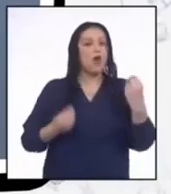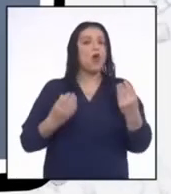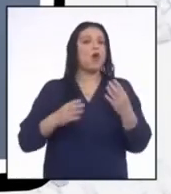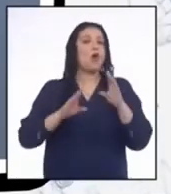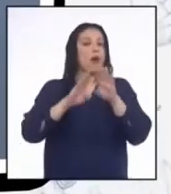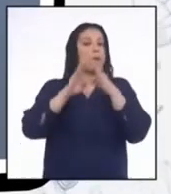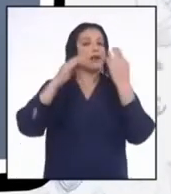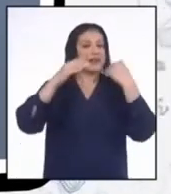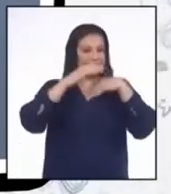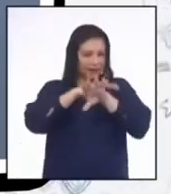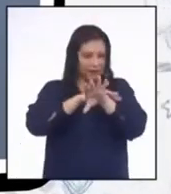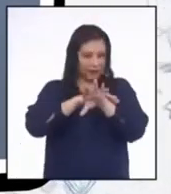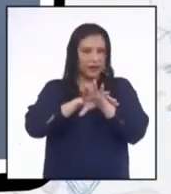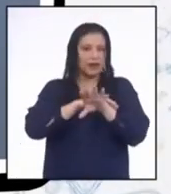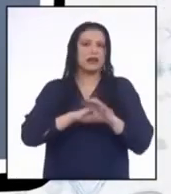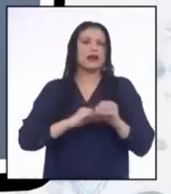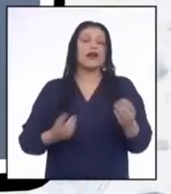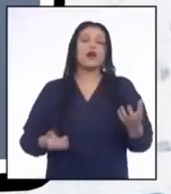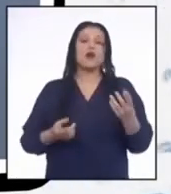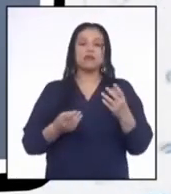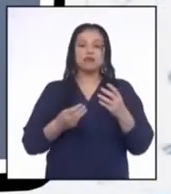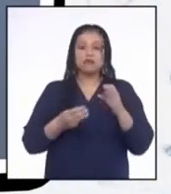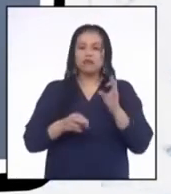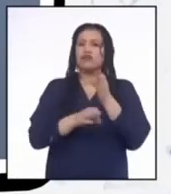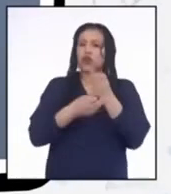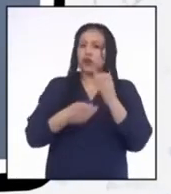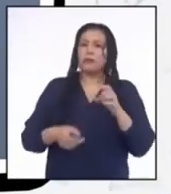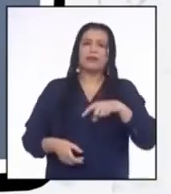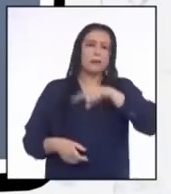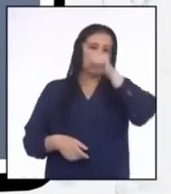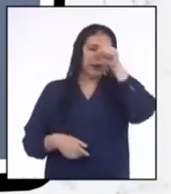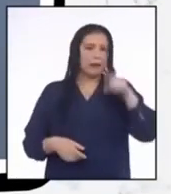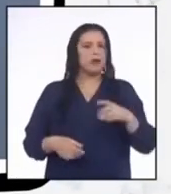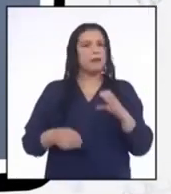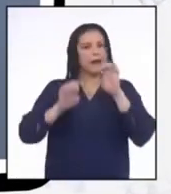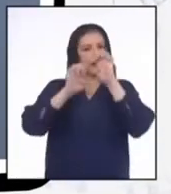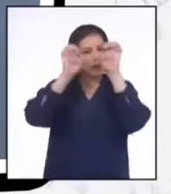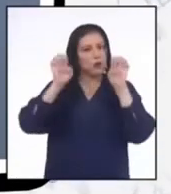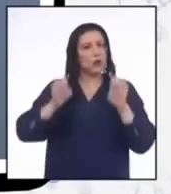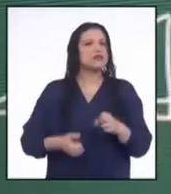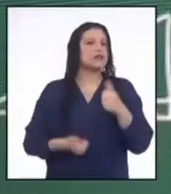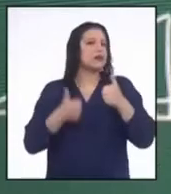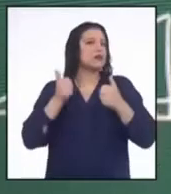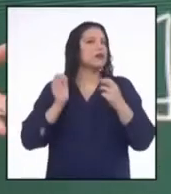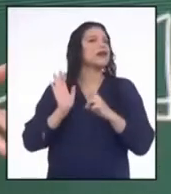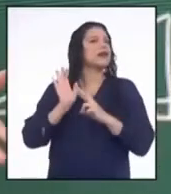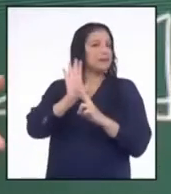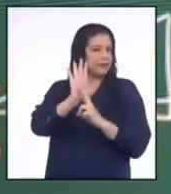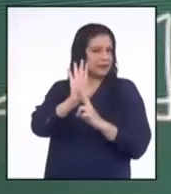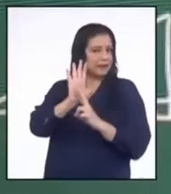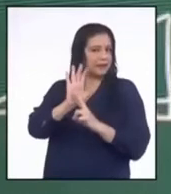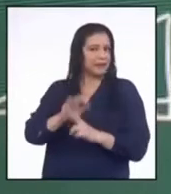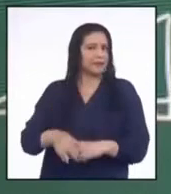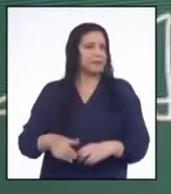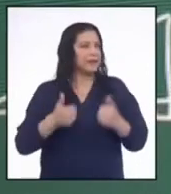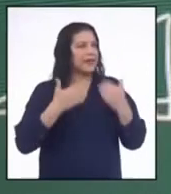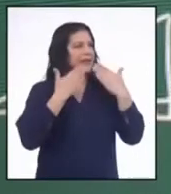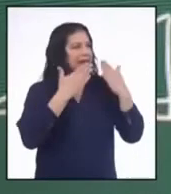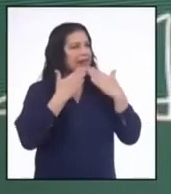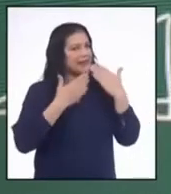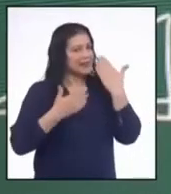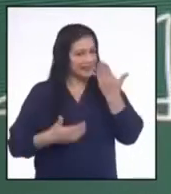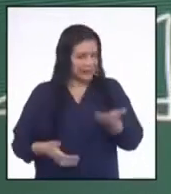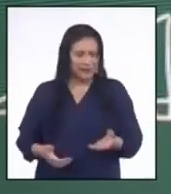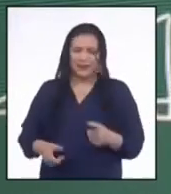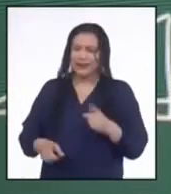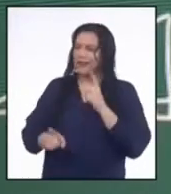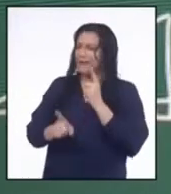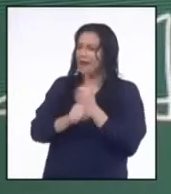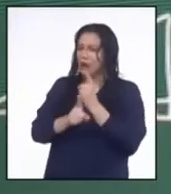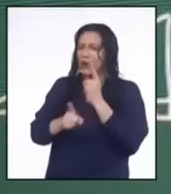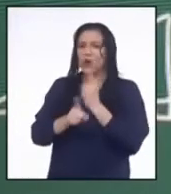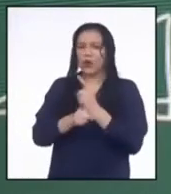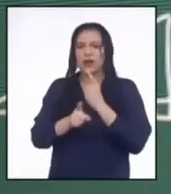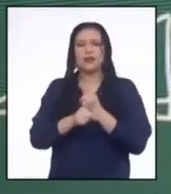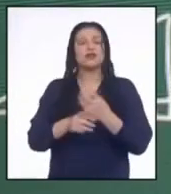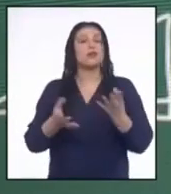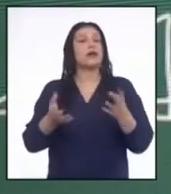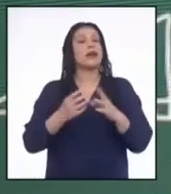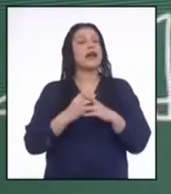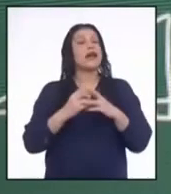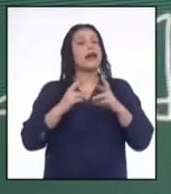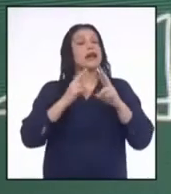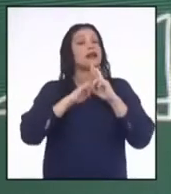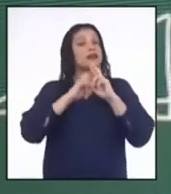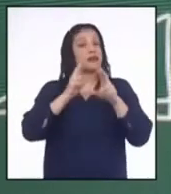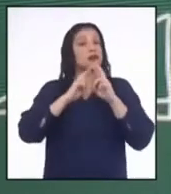acceso, con forma de parábolas para calcular la ecuación que lo representa. Gracias, David. Efectivamente, para resolver